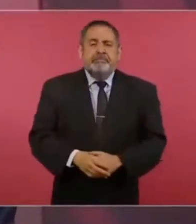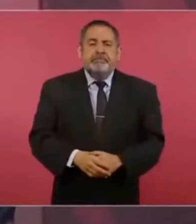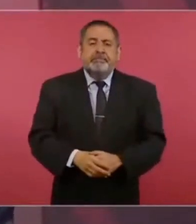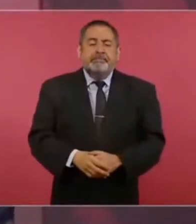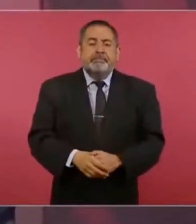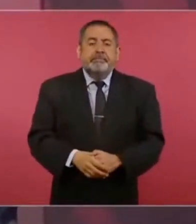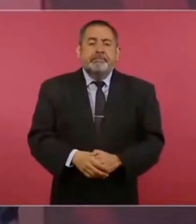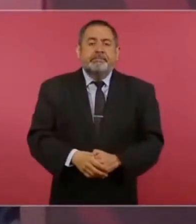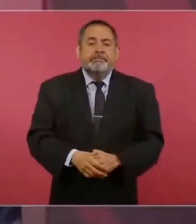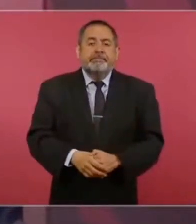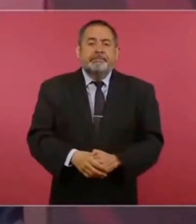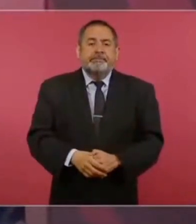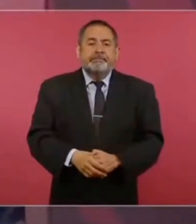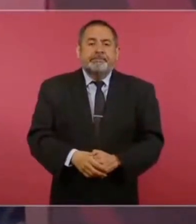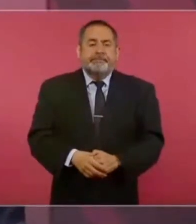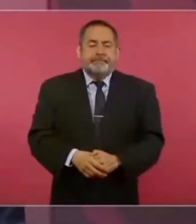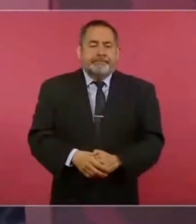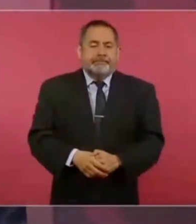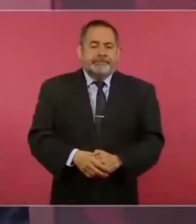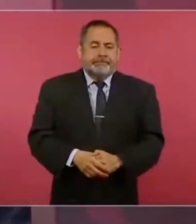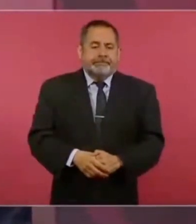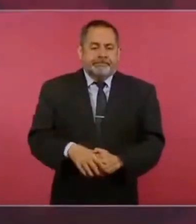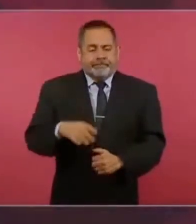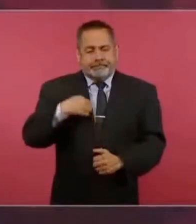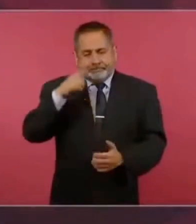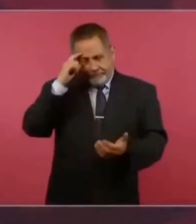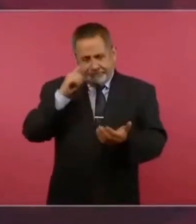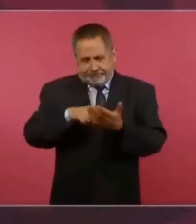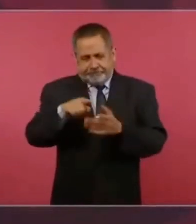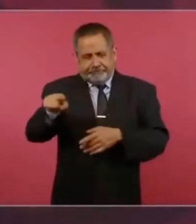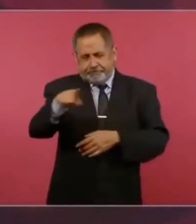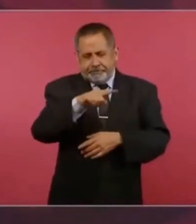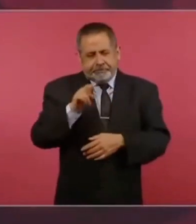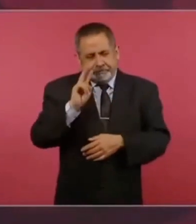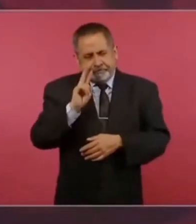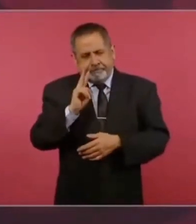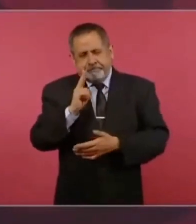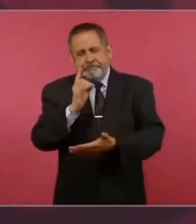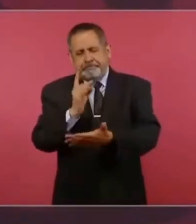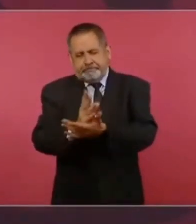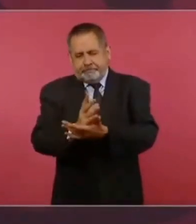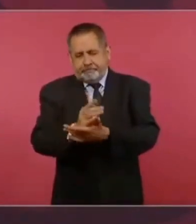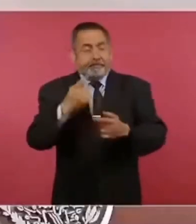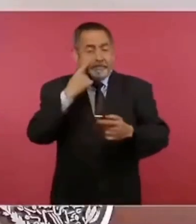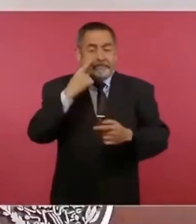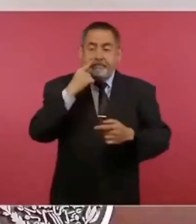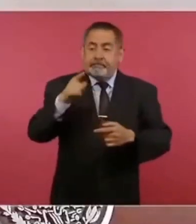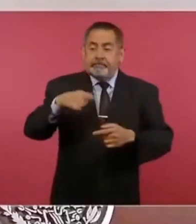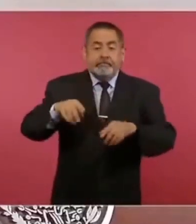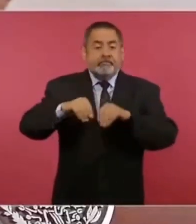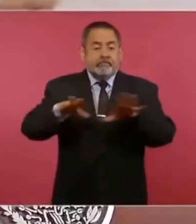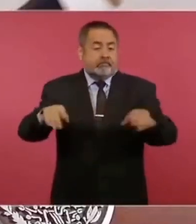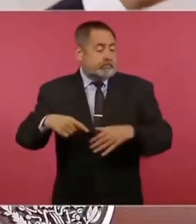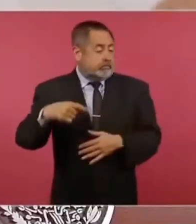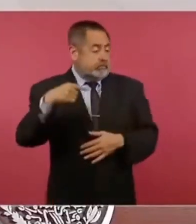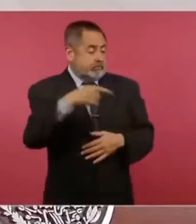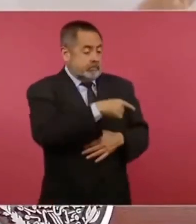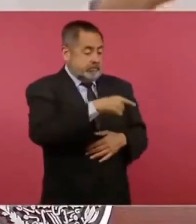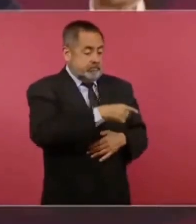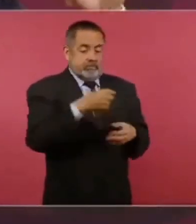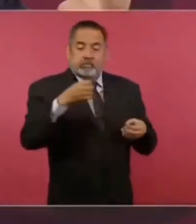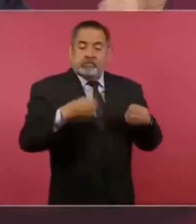Y yo creo que ustedes se han dado cuenta que se dio a conocer el juez Nia,